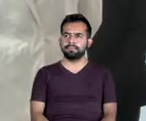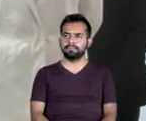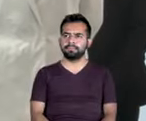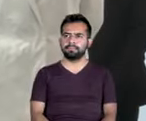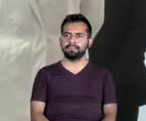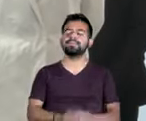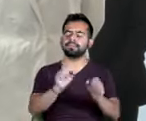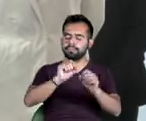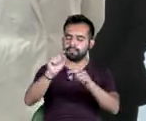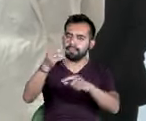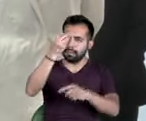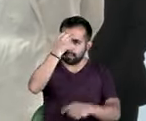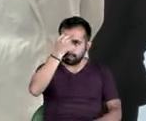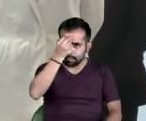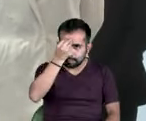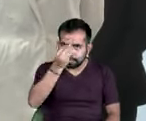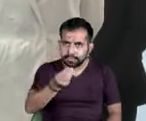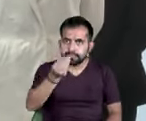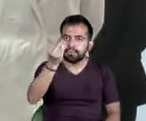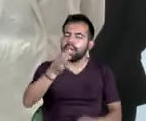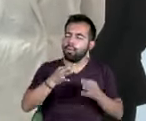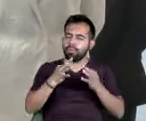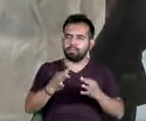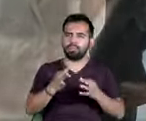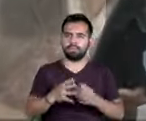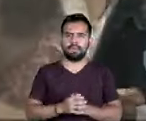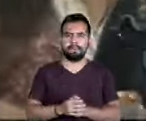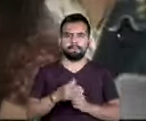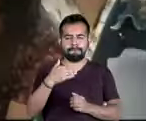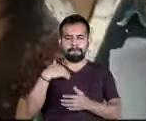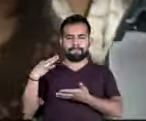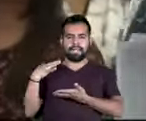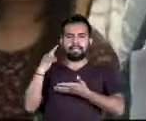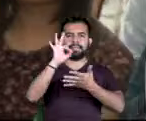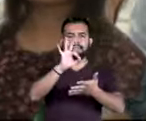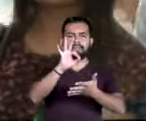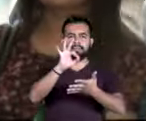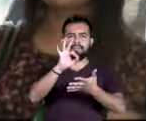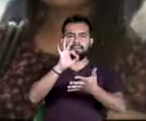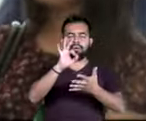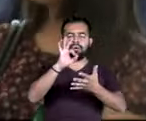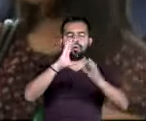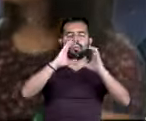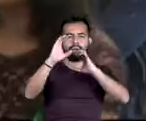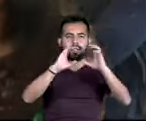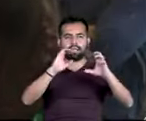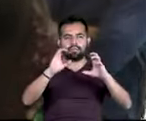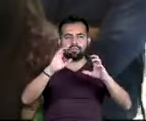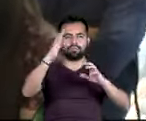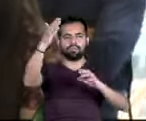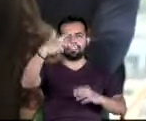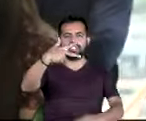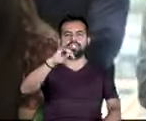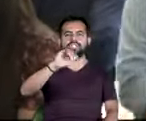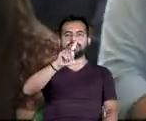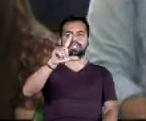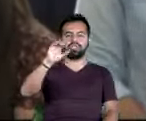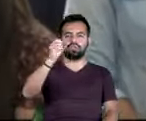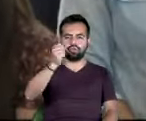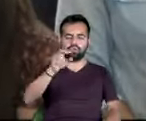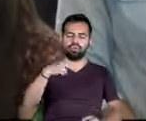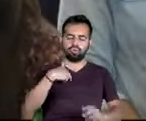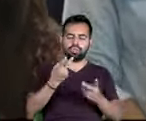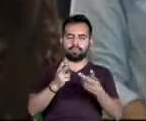alcalde, muy buenos días. Justamente como representante de los medios de comunicación del Valle de los Chillos y como moradora también del Valle de los Chillos,